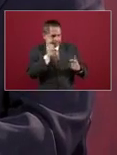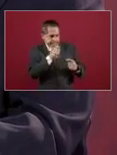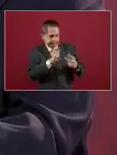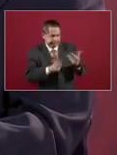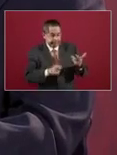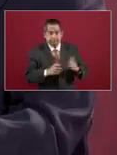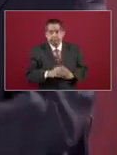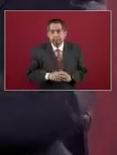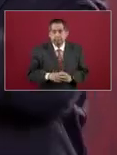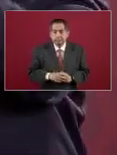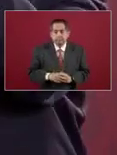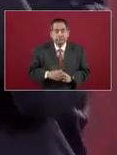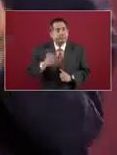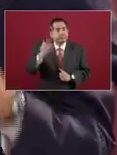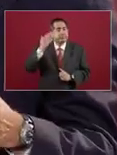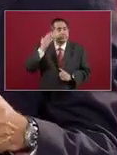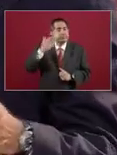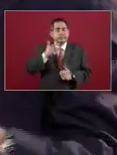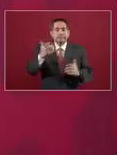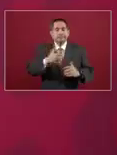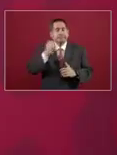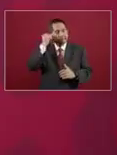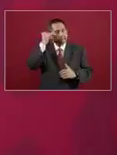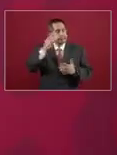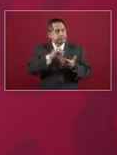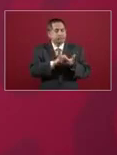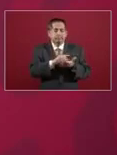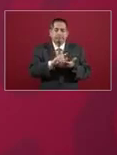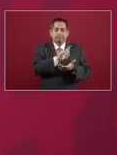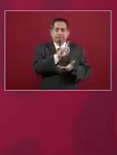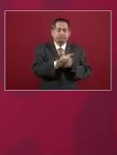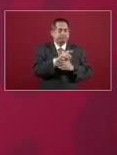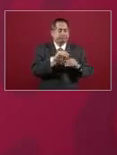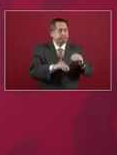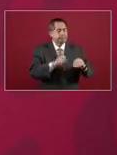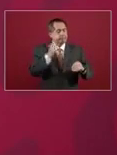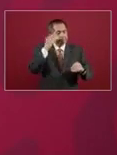se hicieron en el marco de